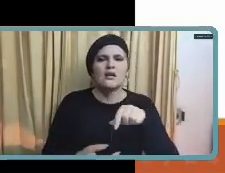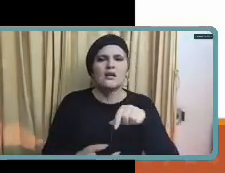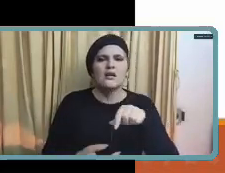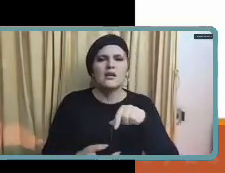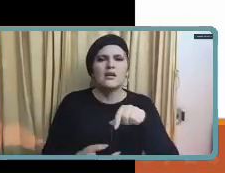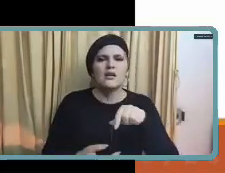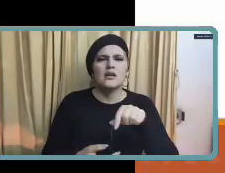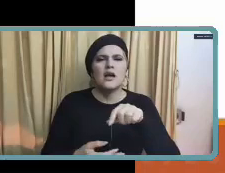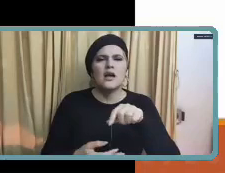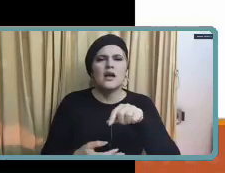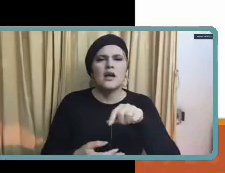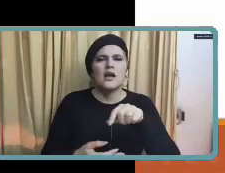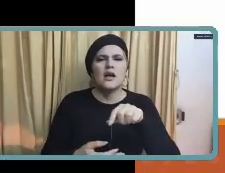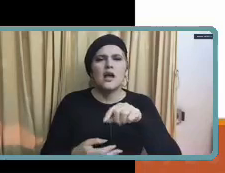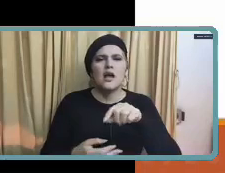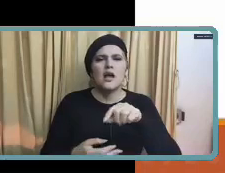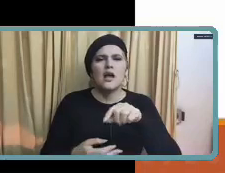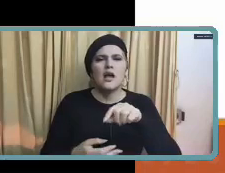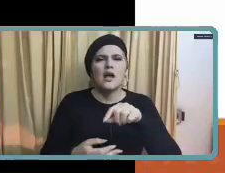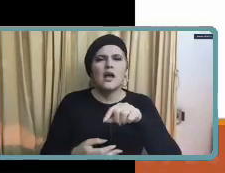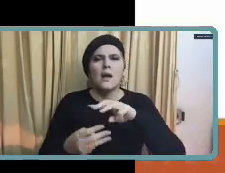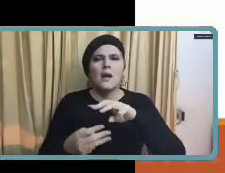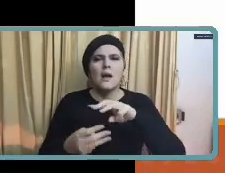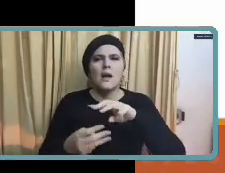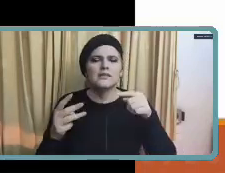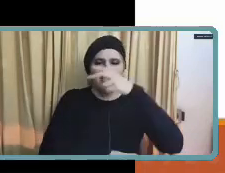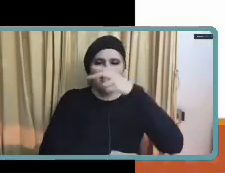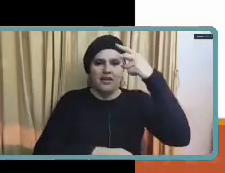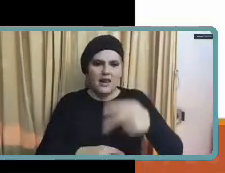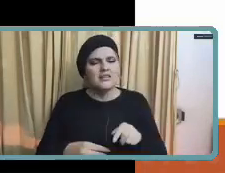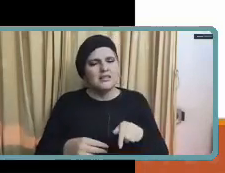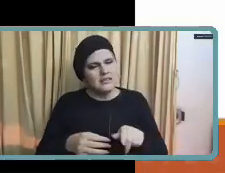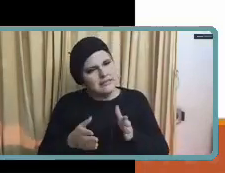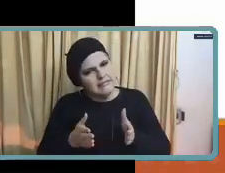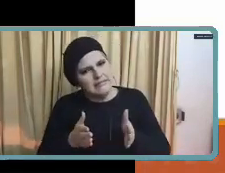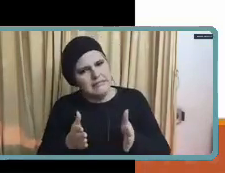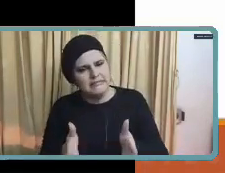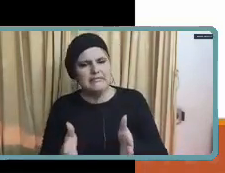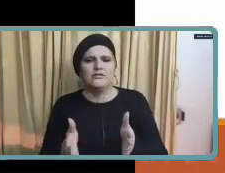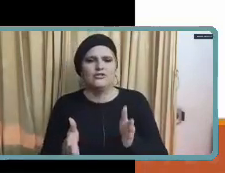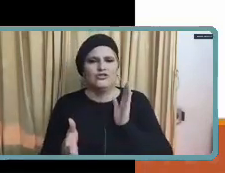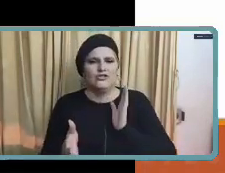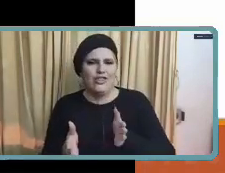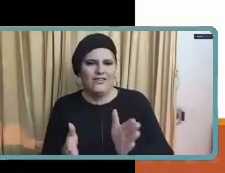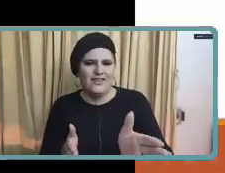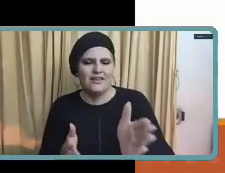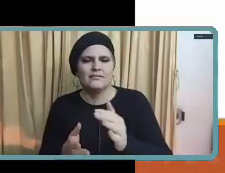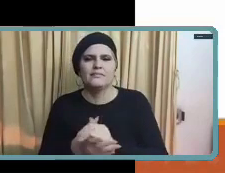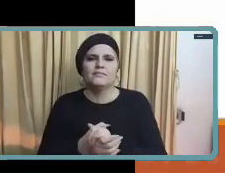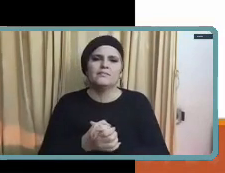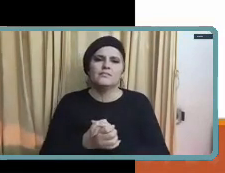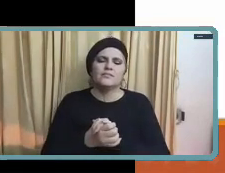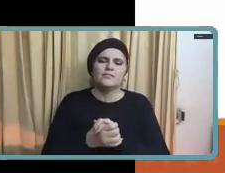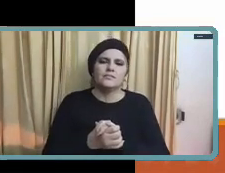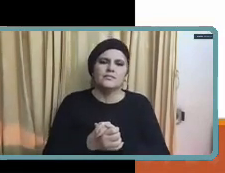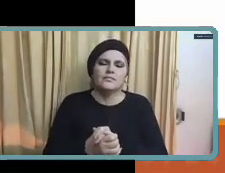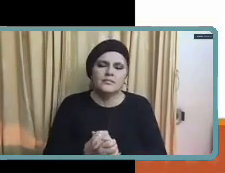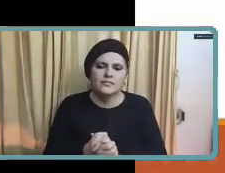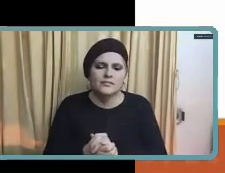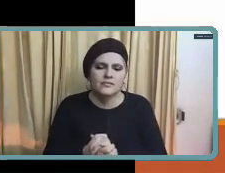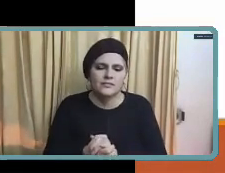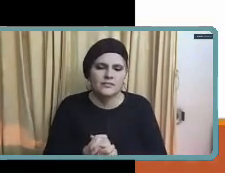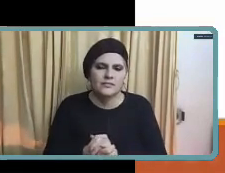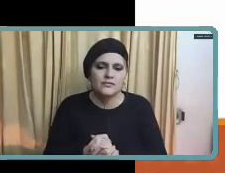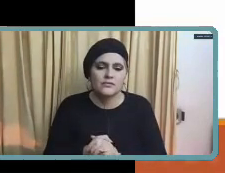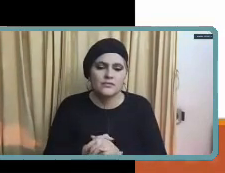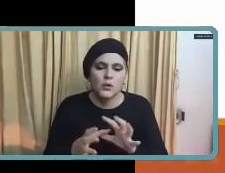Esos son ese camino el que tenemos que seguir todas las agrupaciones. Yo debo